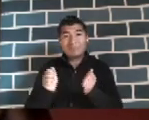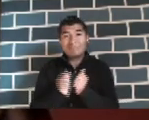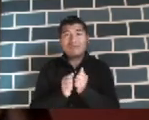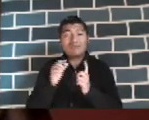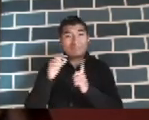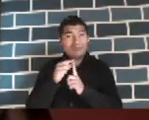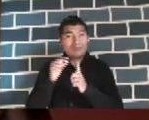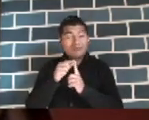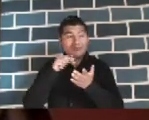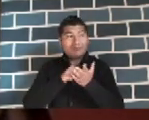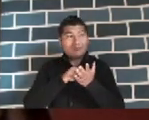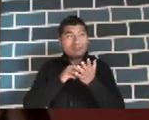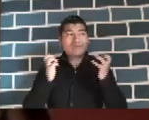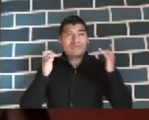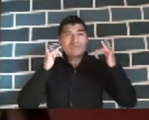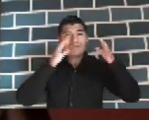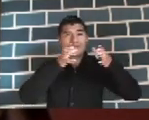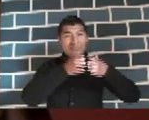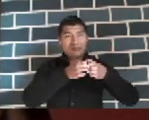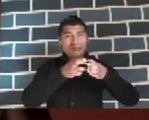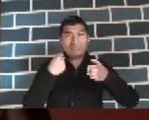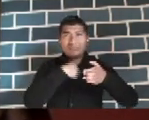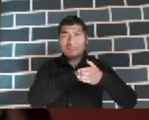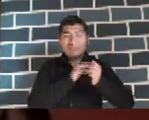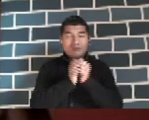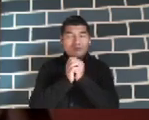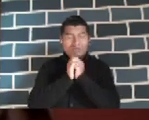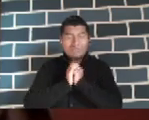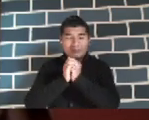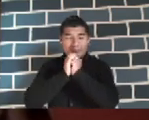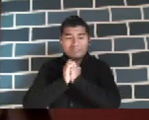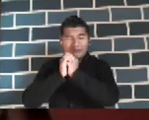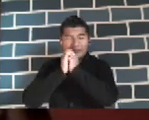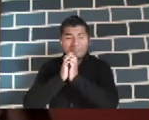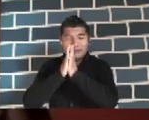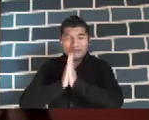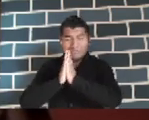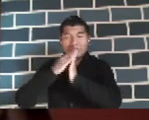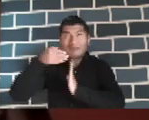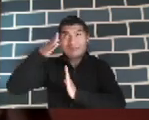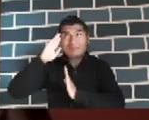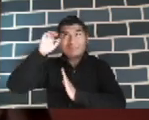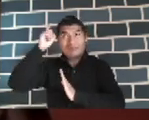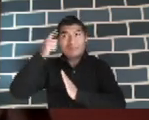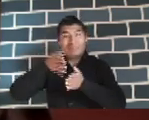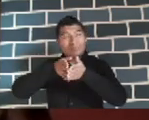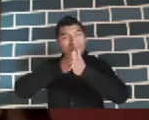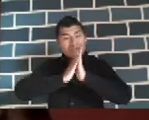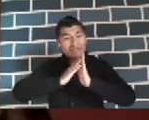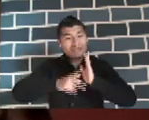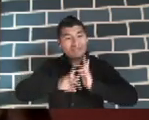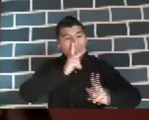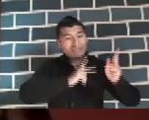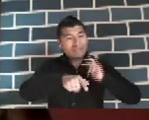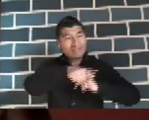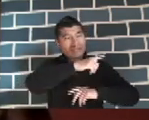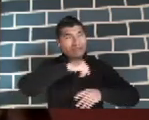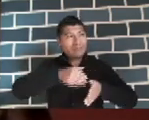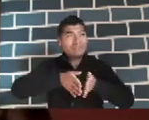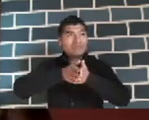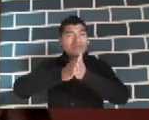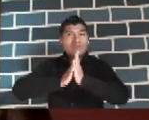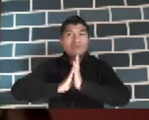de aquel encuentro nos unimos en oración a dios el creador pidiendo por los hermanos damnificados e imploramos